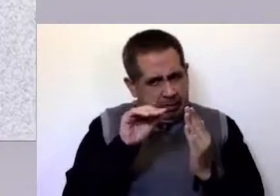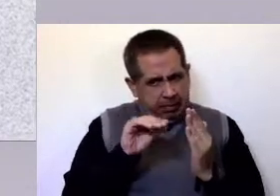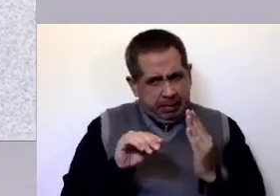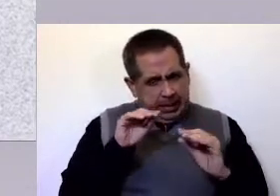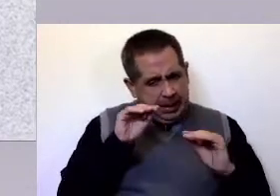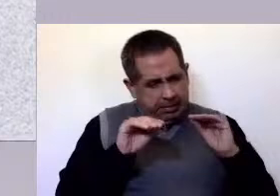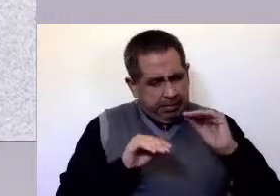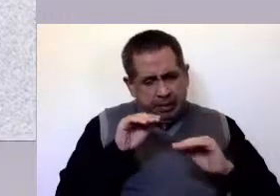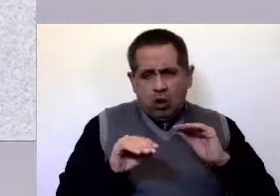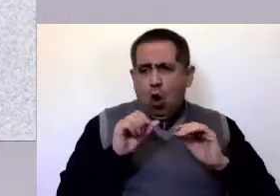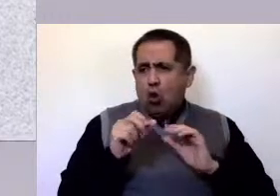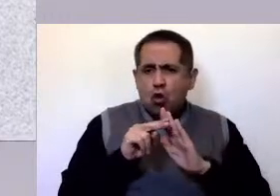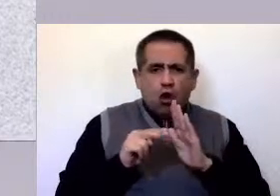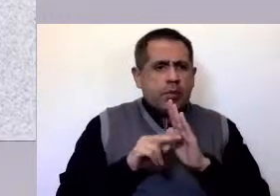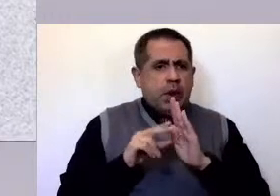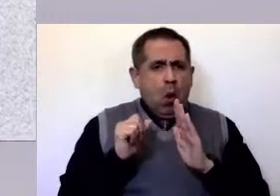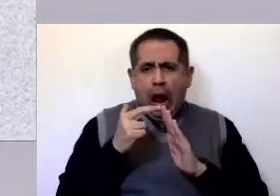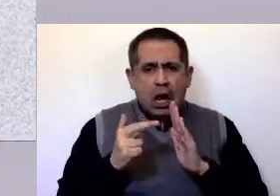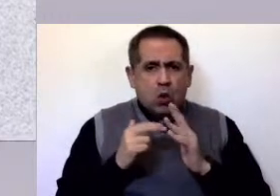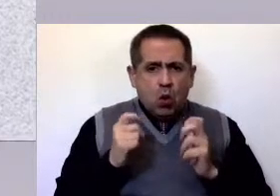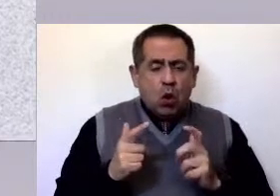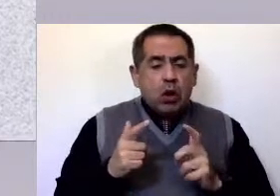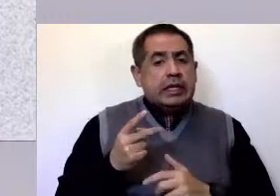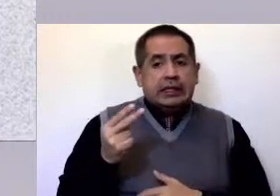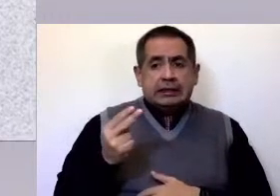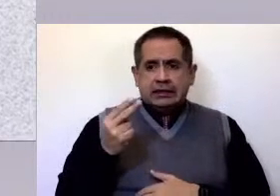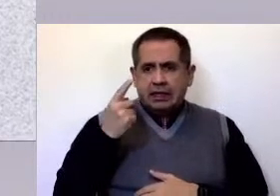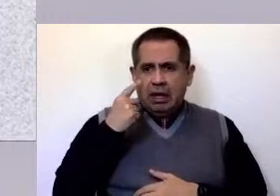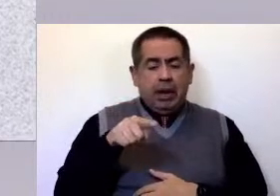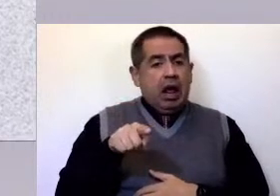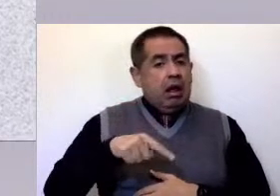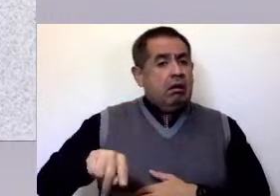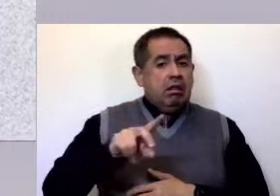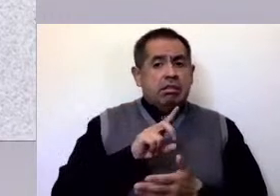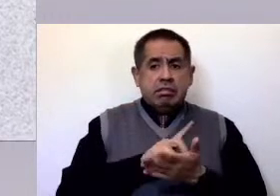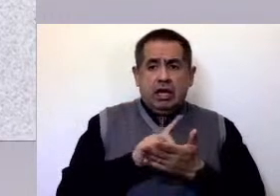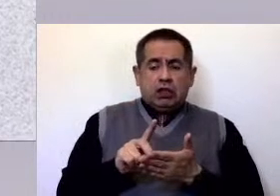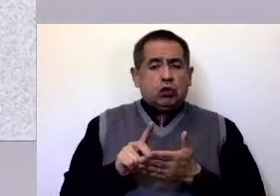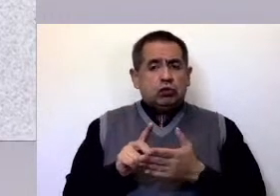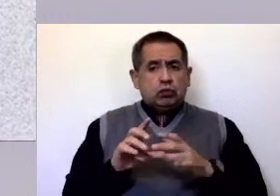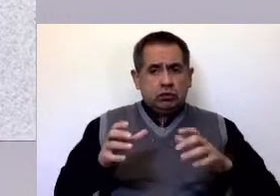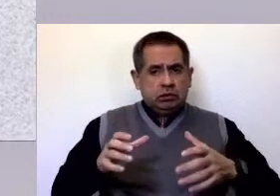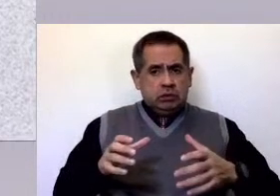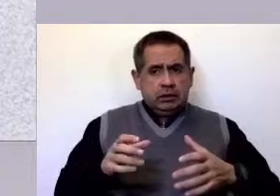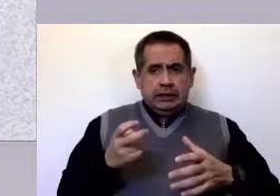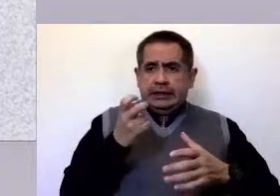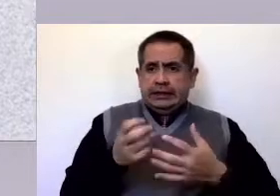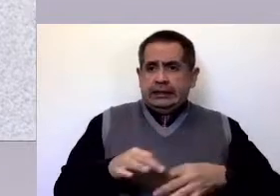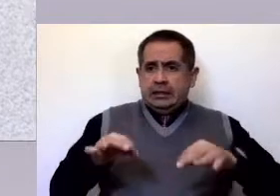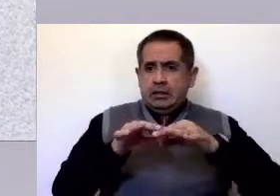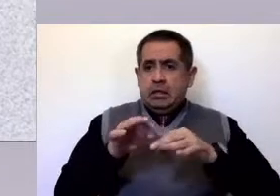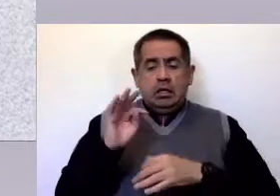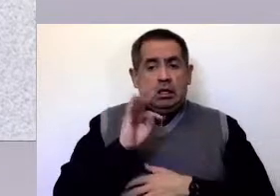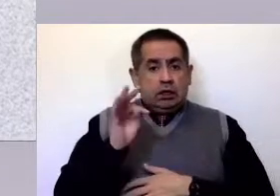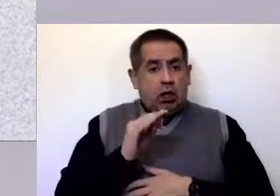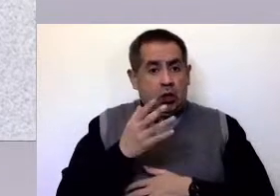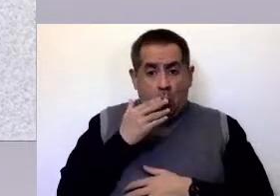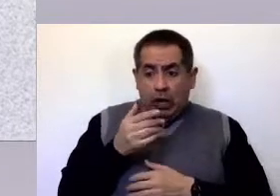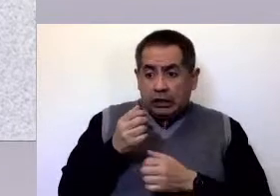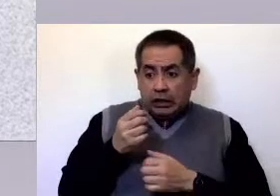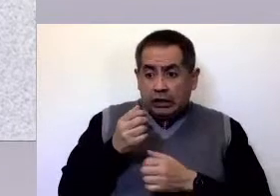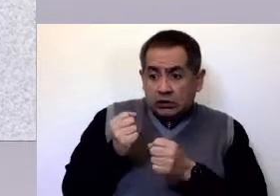carácter que fueren necesarias para ser efectivos los derechos cuando el ejercicio de éstos no se encontrase garantizado